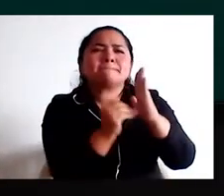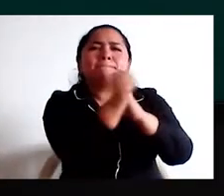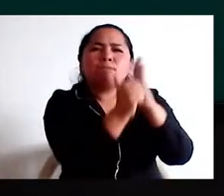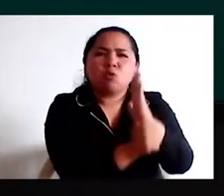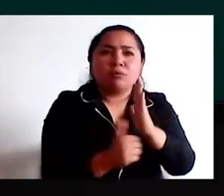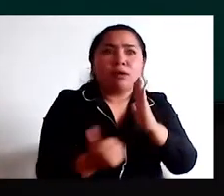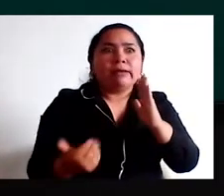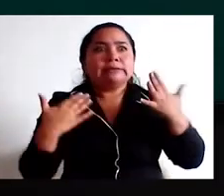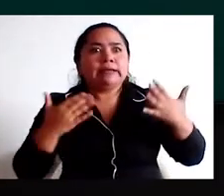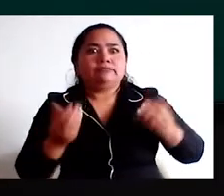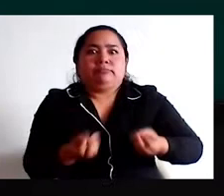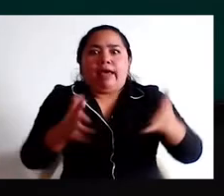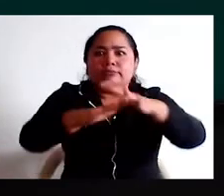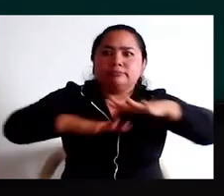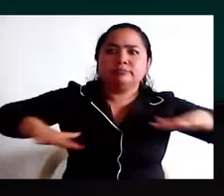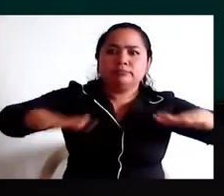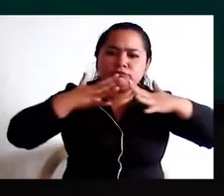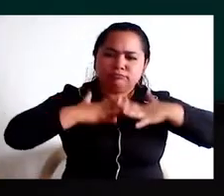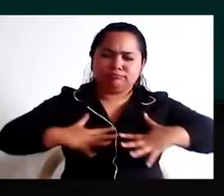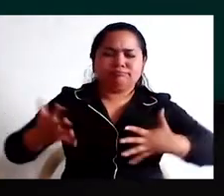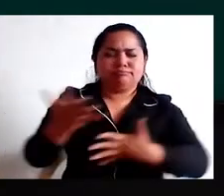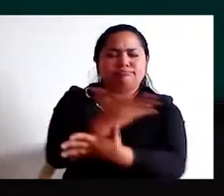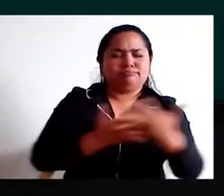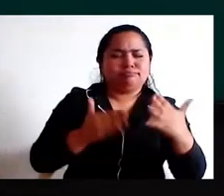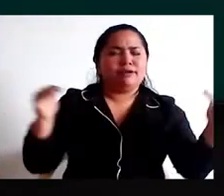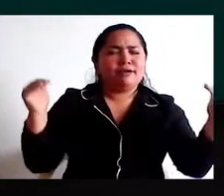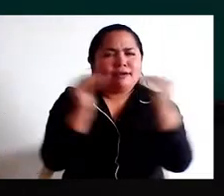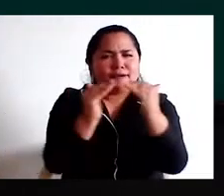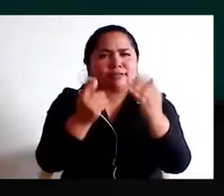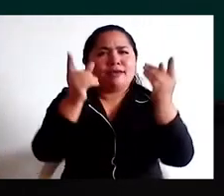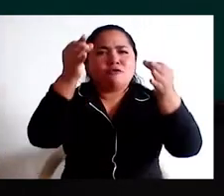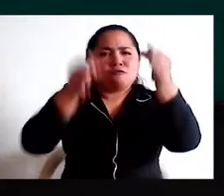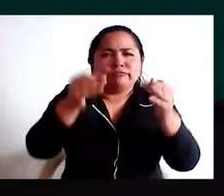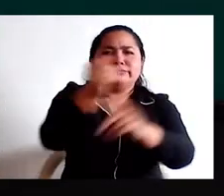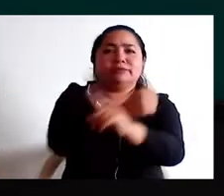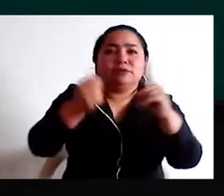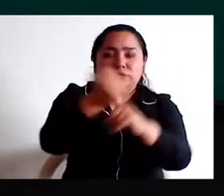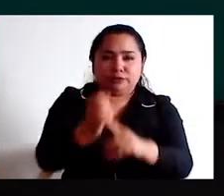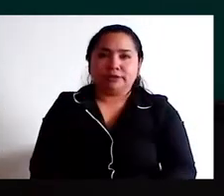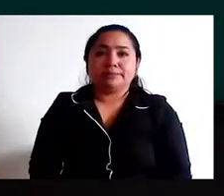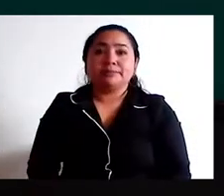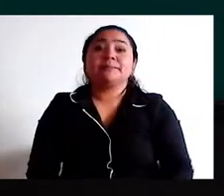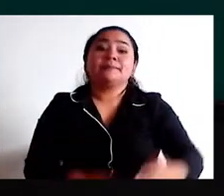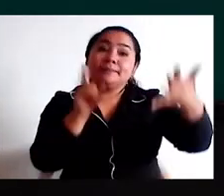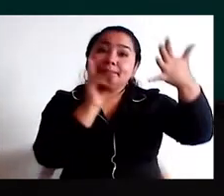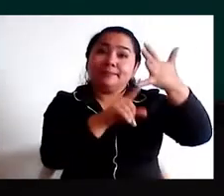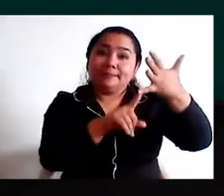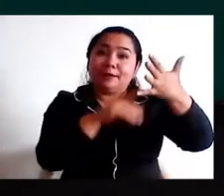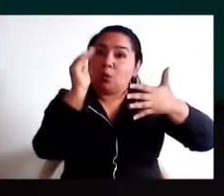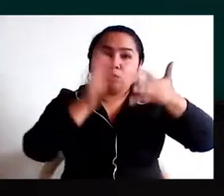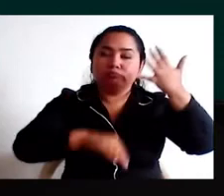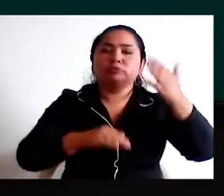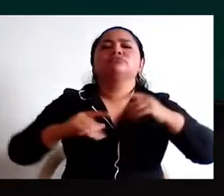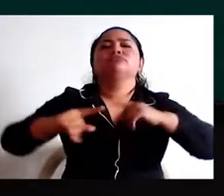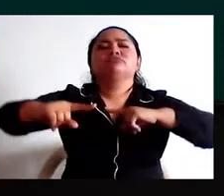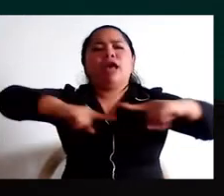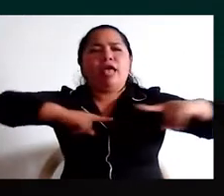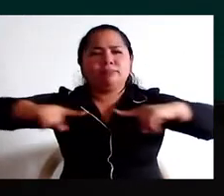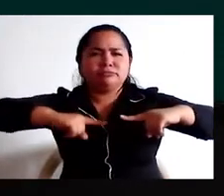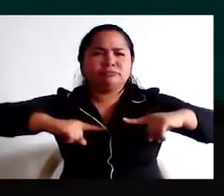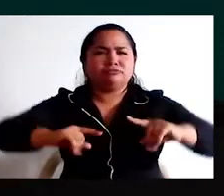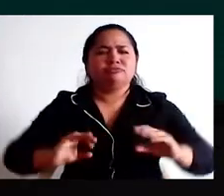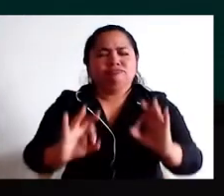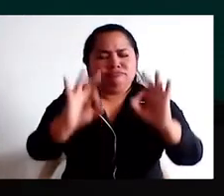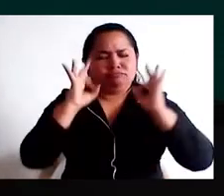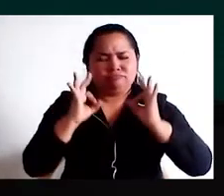ambiente de convivencia y un ambiente de paz con equidad hijos social y finalmente la dimensión de administración